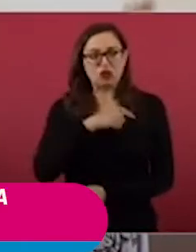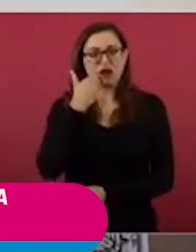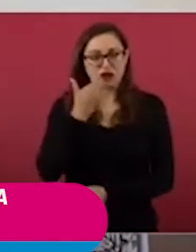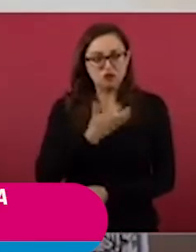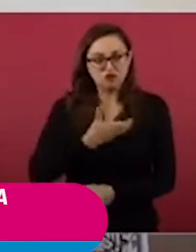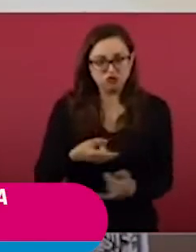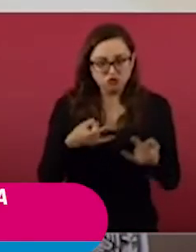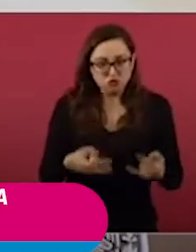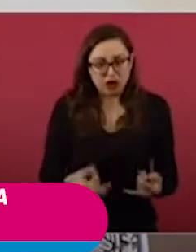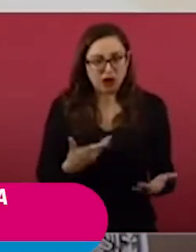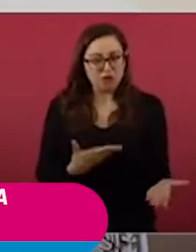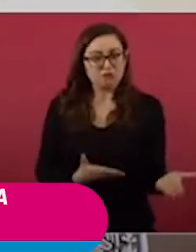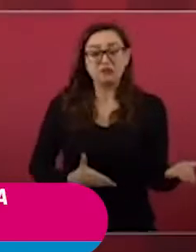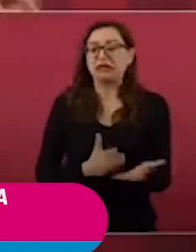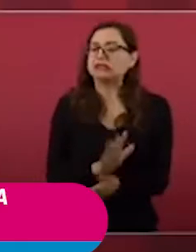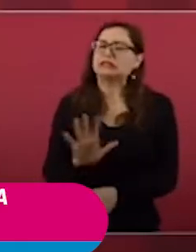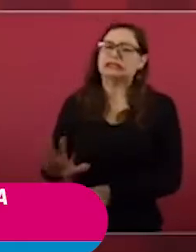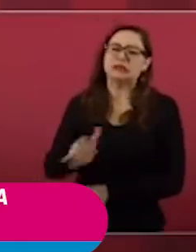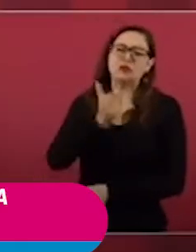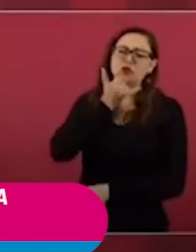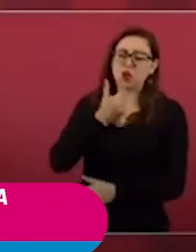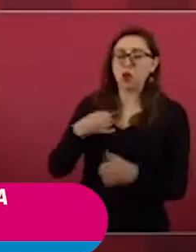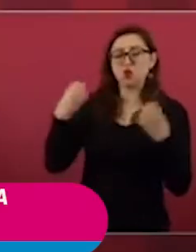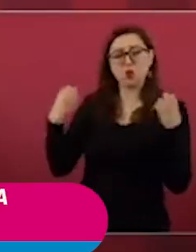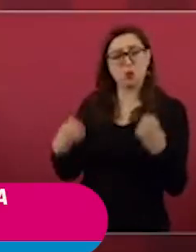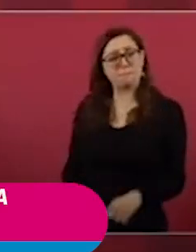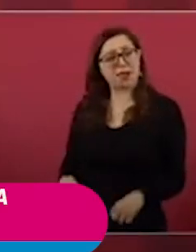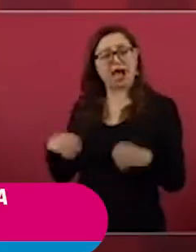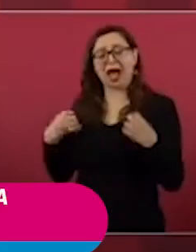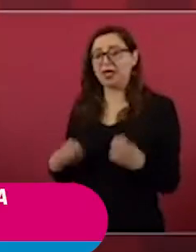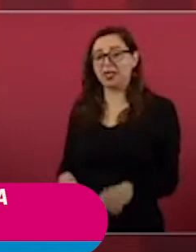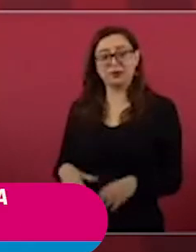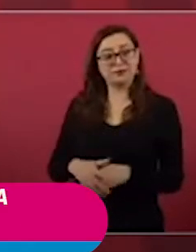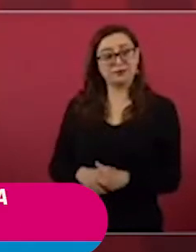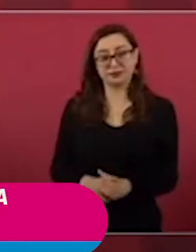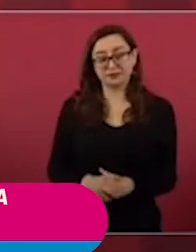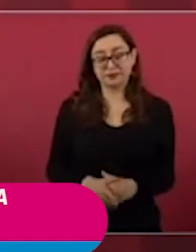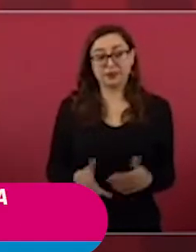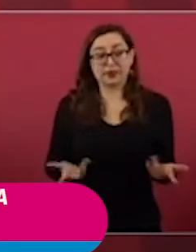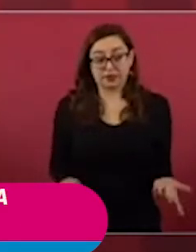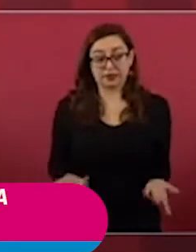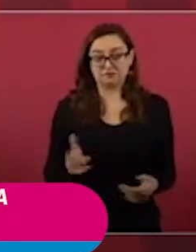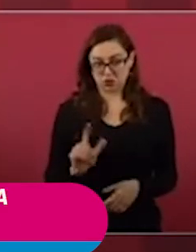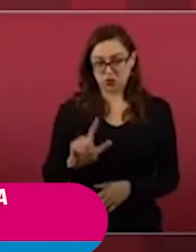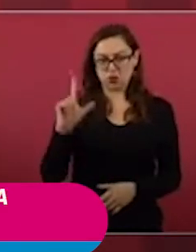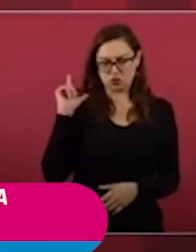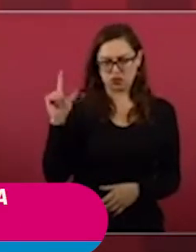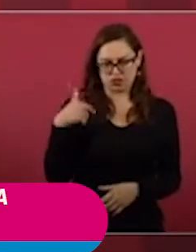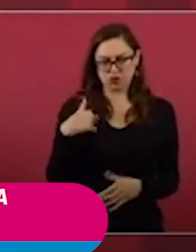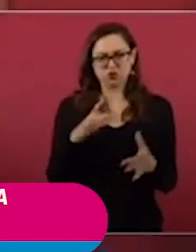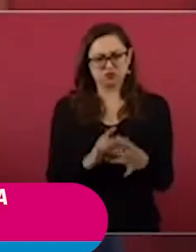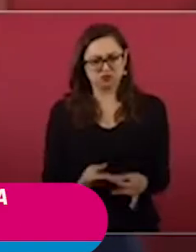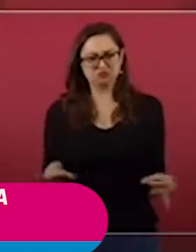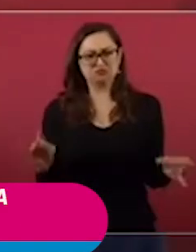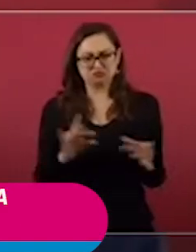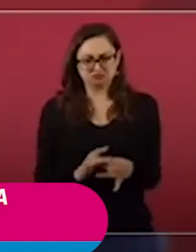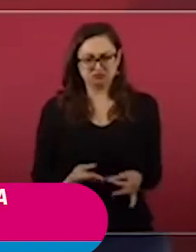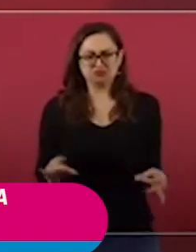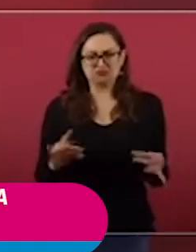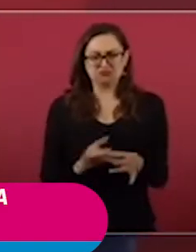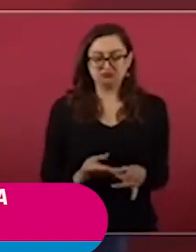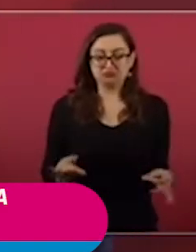habían eventos y cosas por el estilo. Esto fue el lunes. Yo no